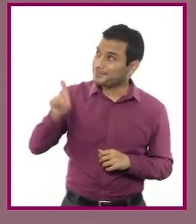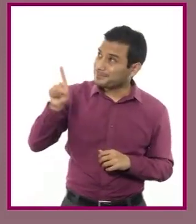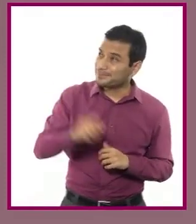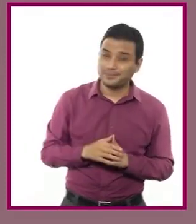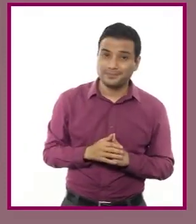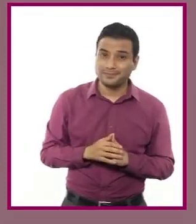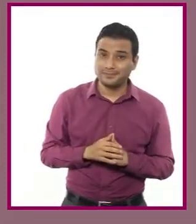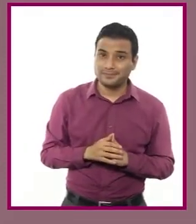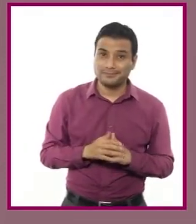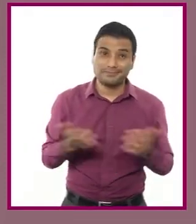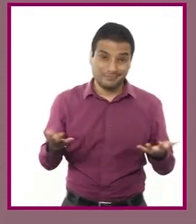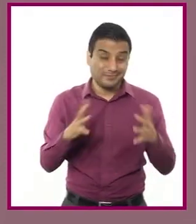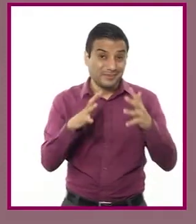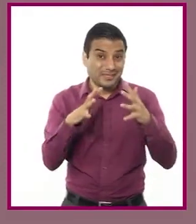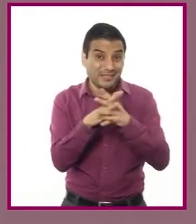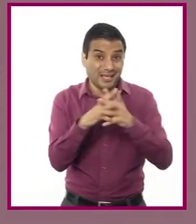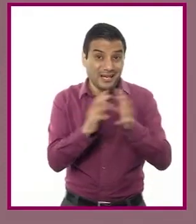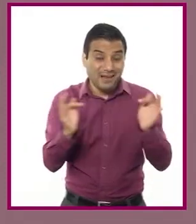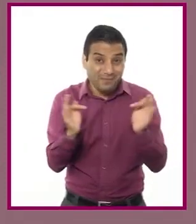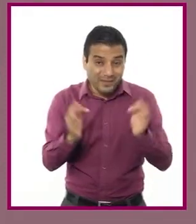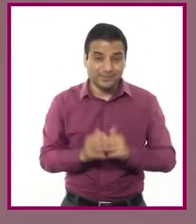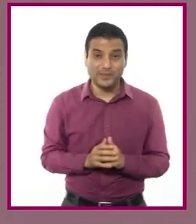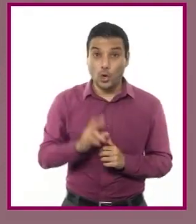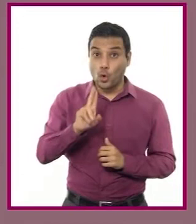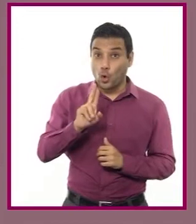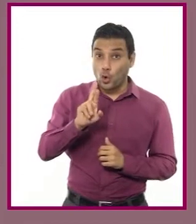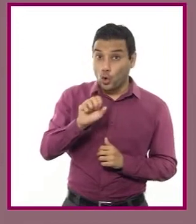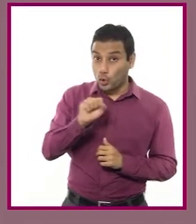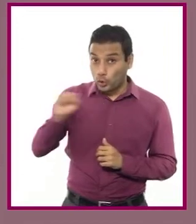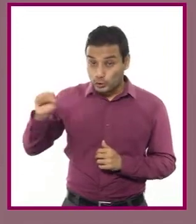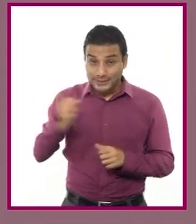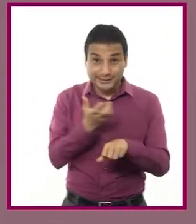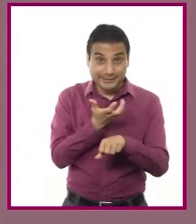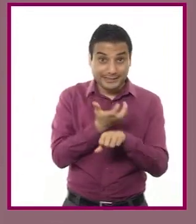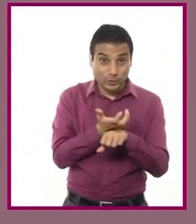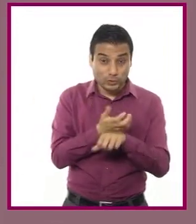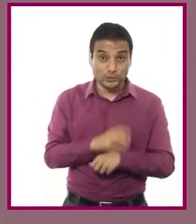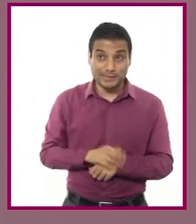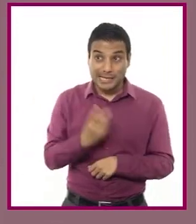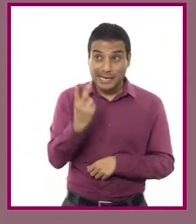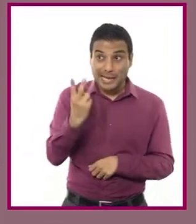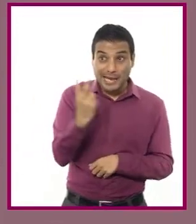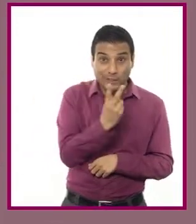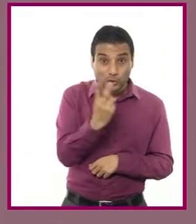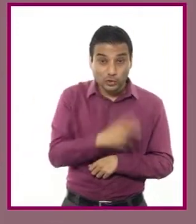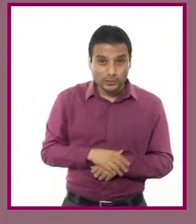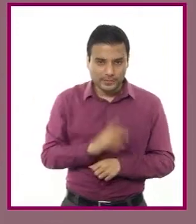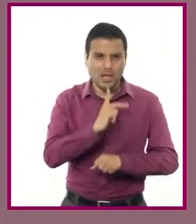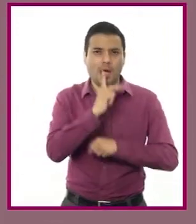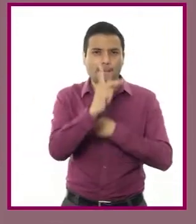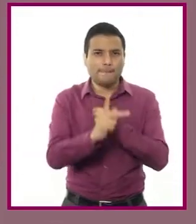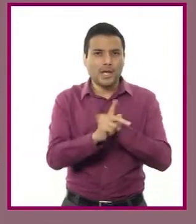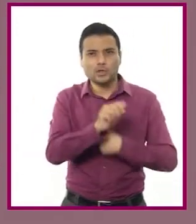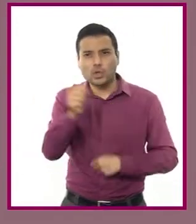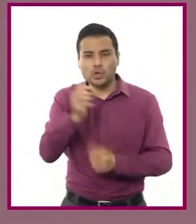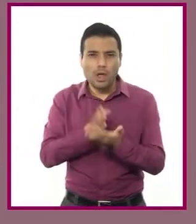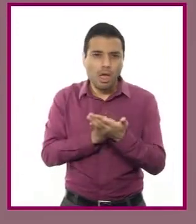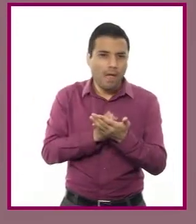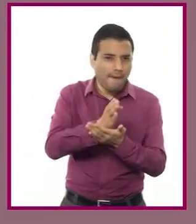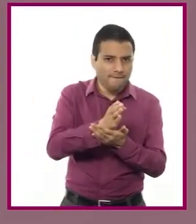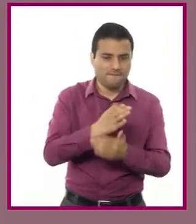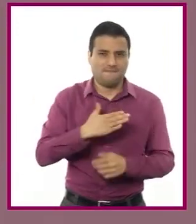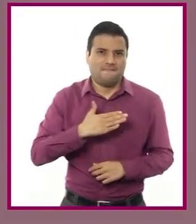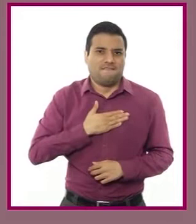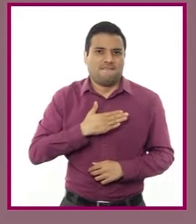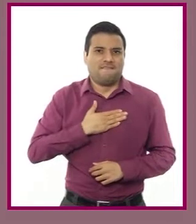Bajo el tenor de la Guerra Fría, la URSS y los Estados Unidos de América intervinieron militarmente en países que pertenecían a su bloque